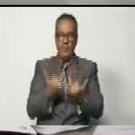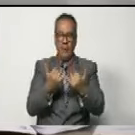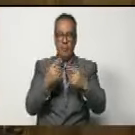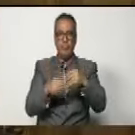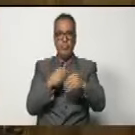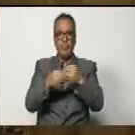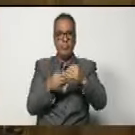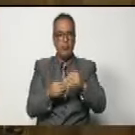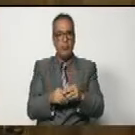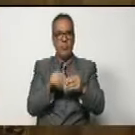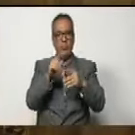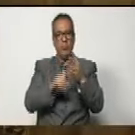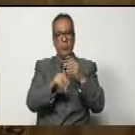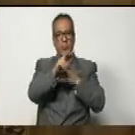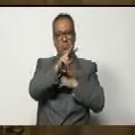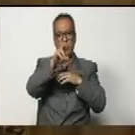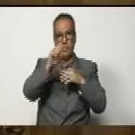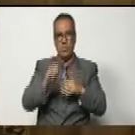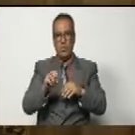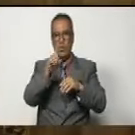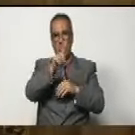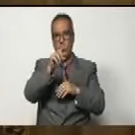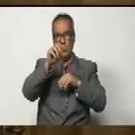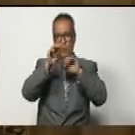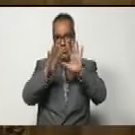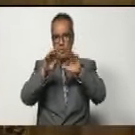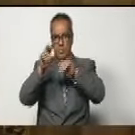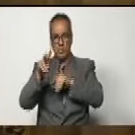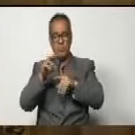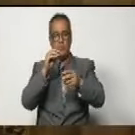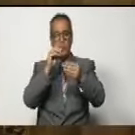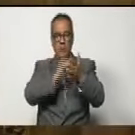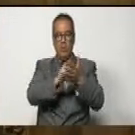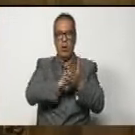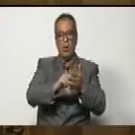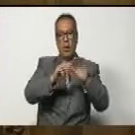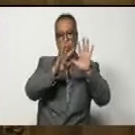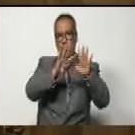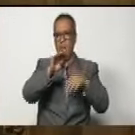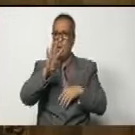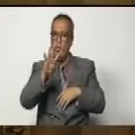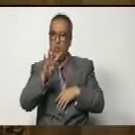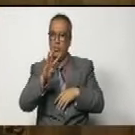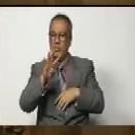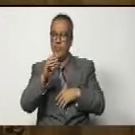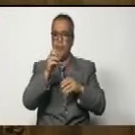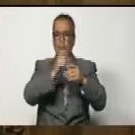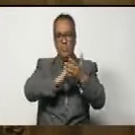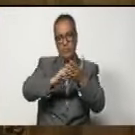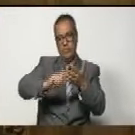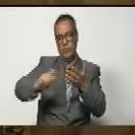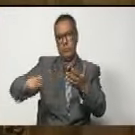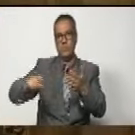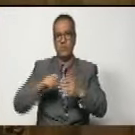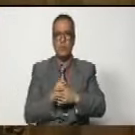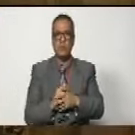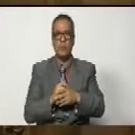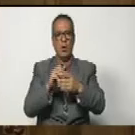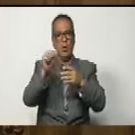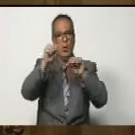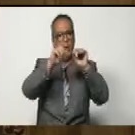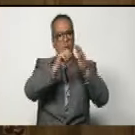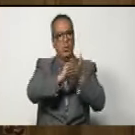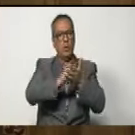Siguiente. 119º, se sugiere aprobar sin modificación el contenido del artículo 94, el cual queda redactado en los siguientes términos.